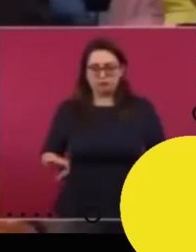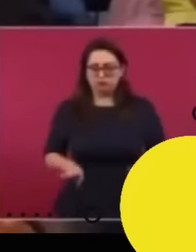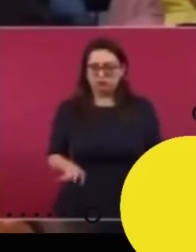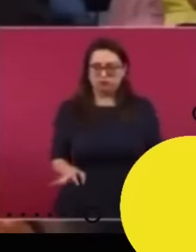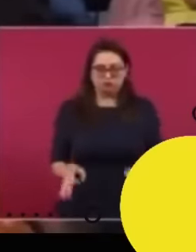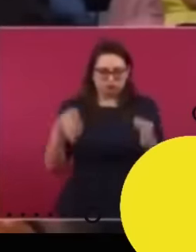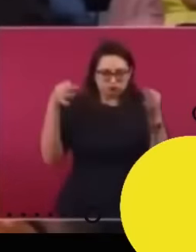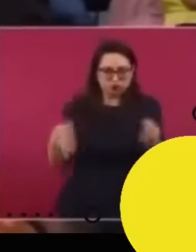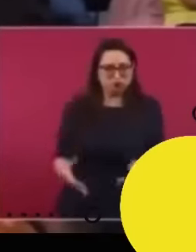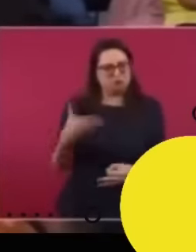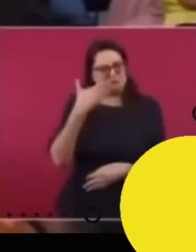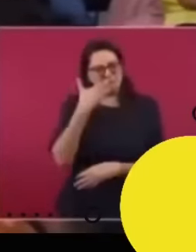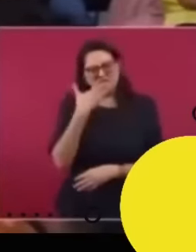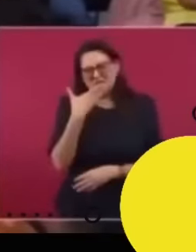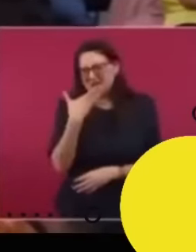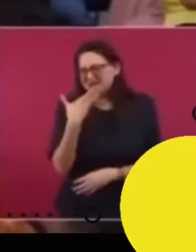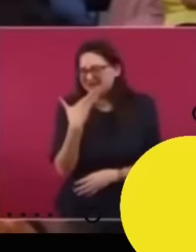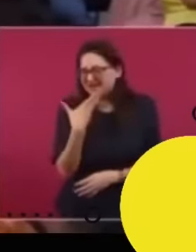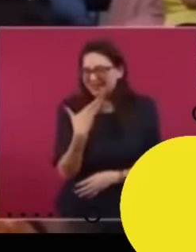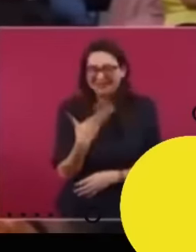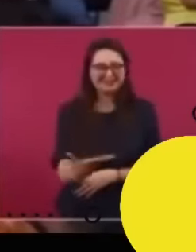Montserrat, gente